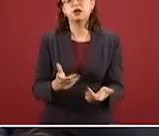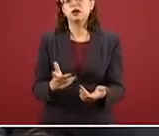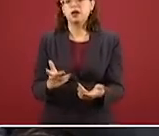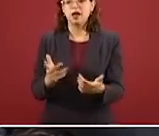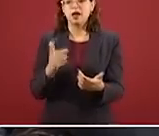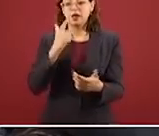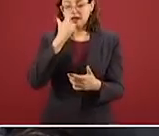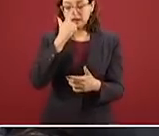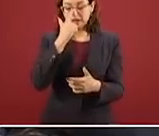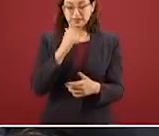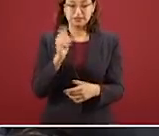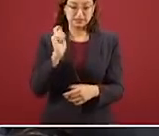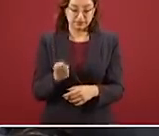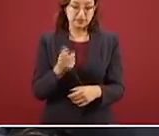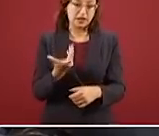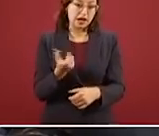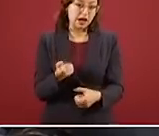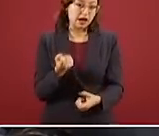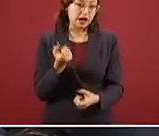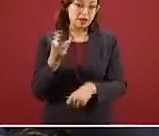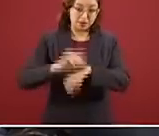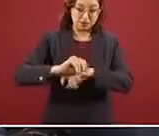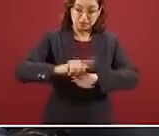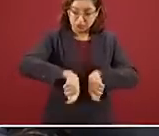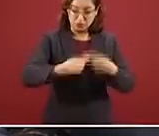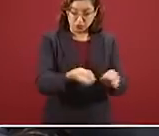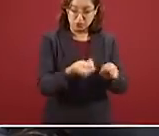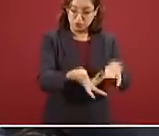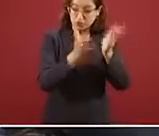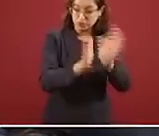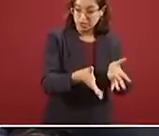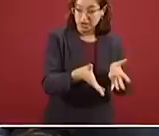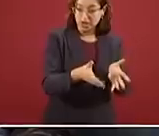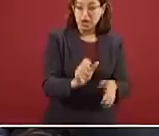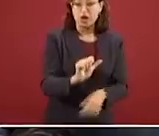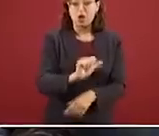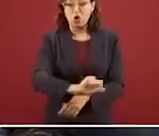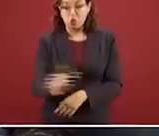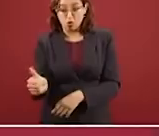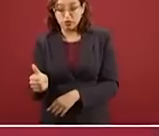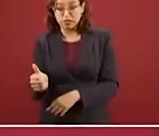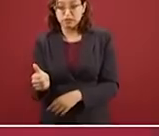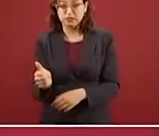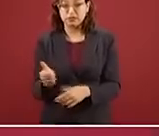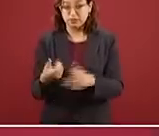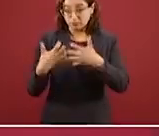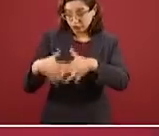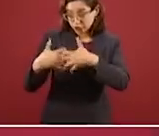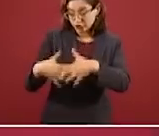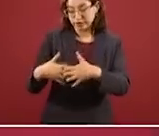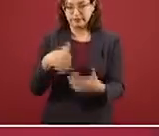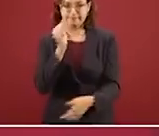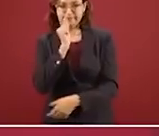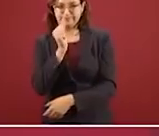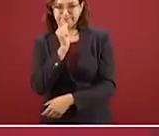autorizadas, las entregadas, y otras son las que en realidad existen.